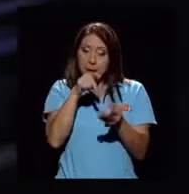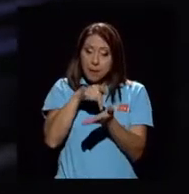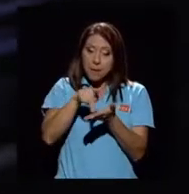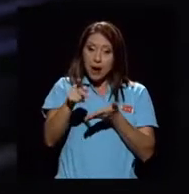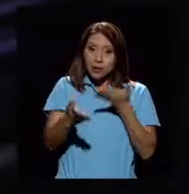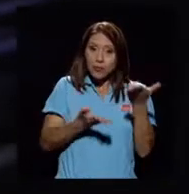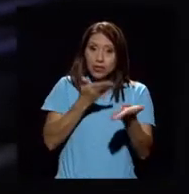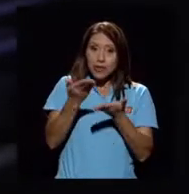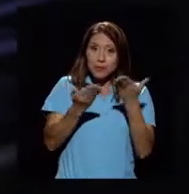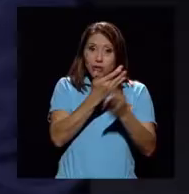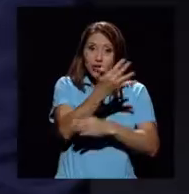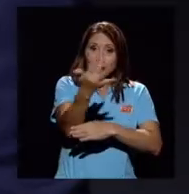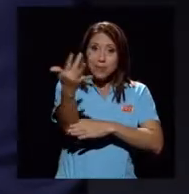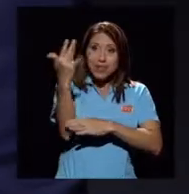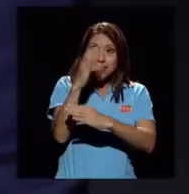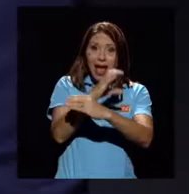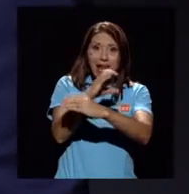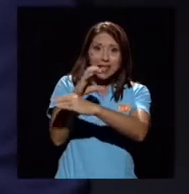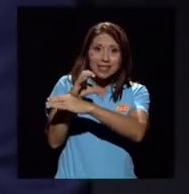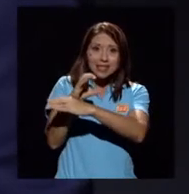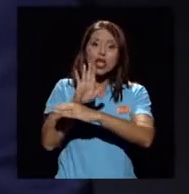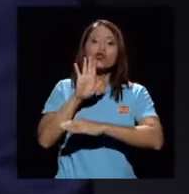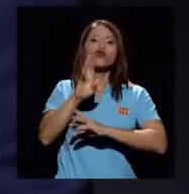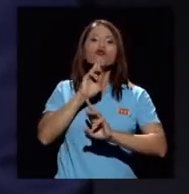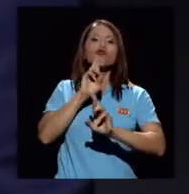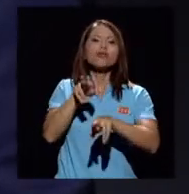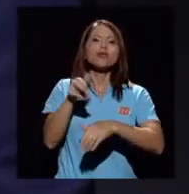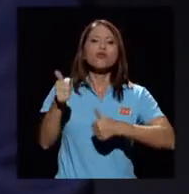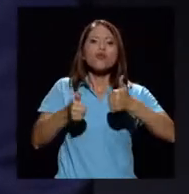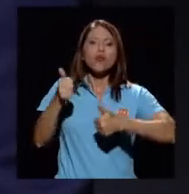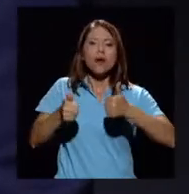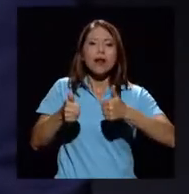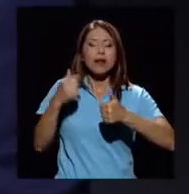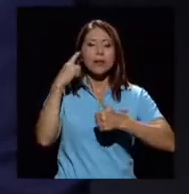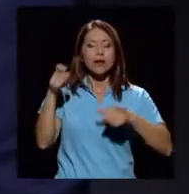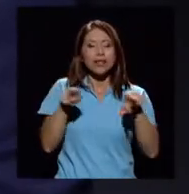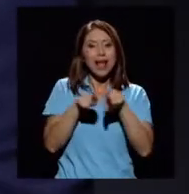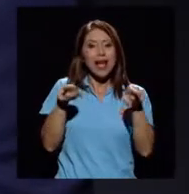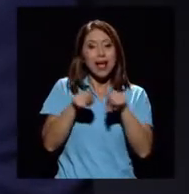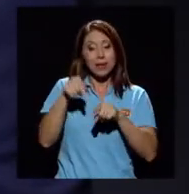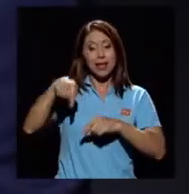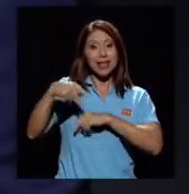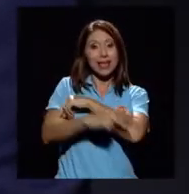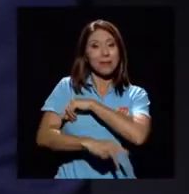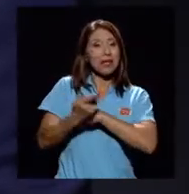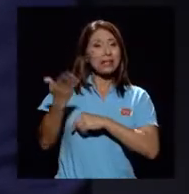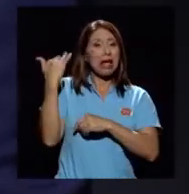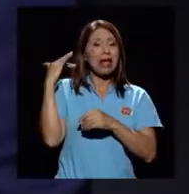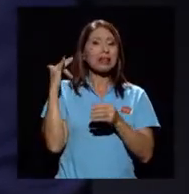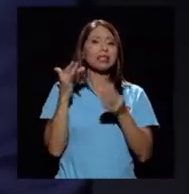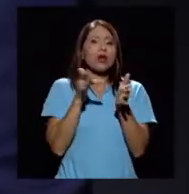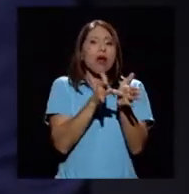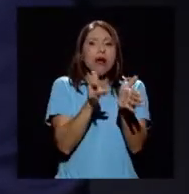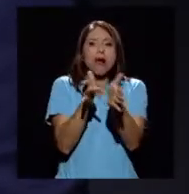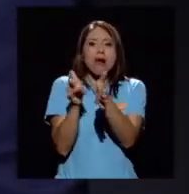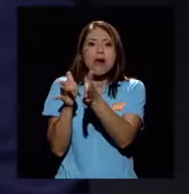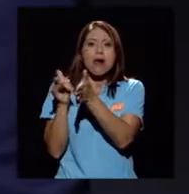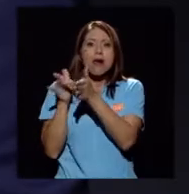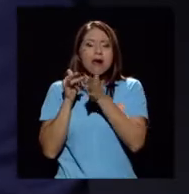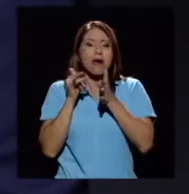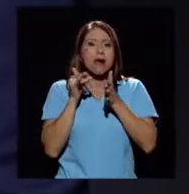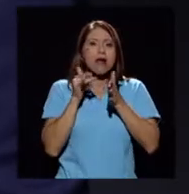servicios ambientales, porque además de eso en el país había una gran explosión del ecoturismo, ¿verdad?